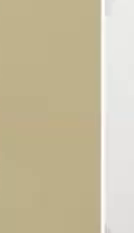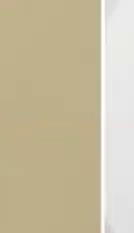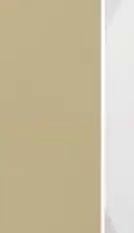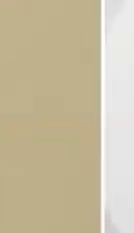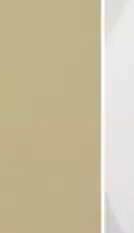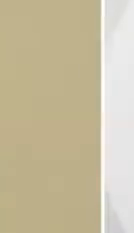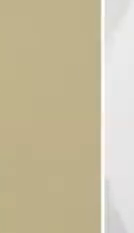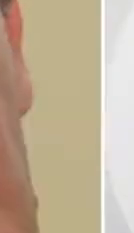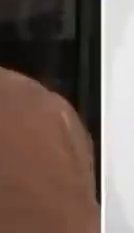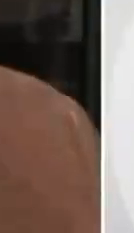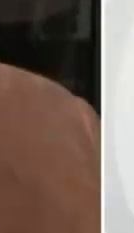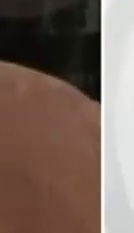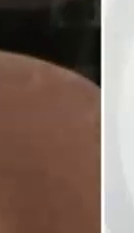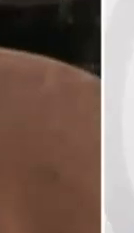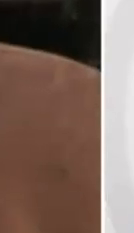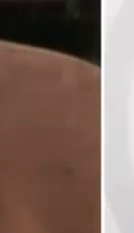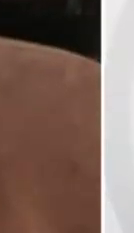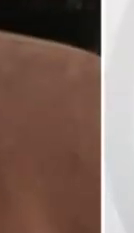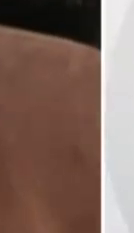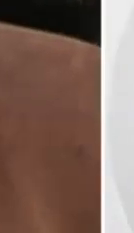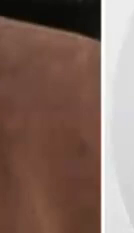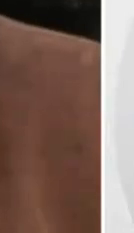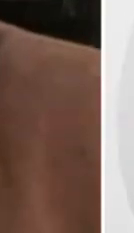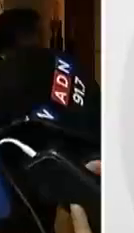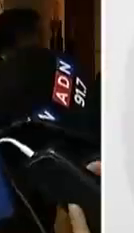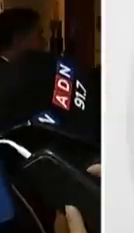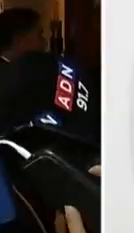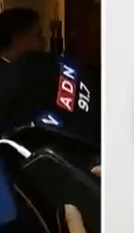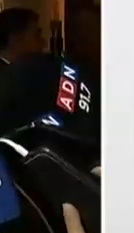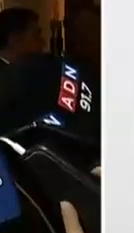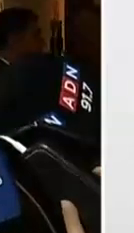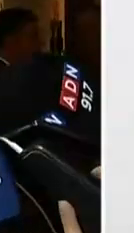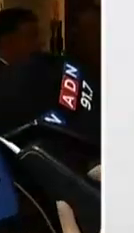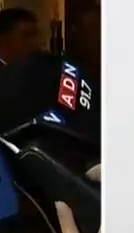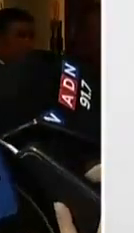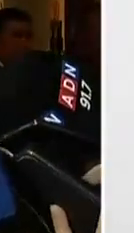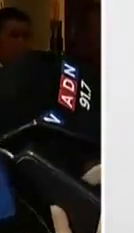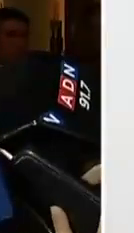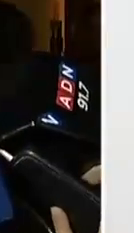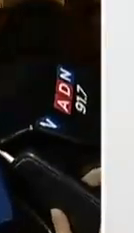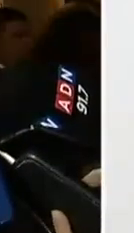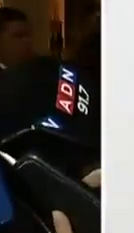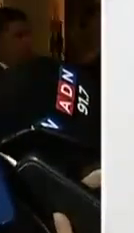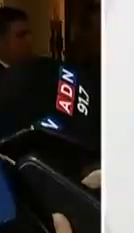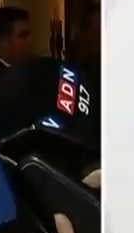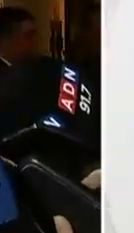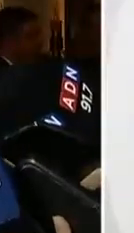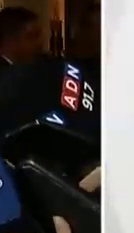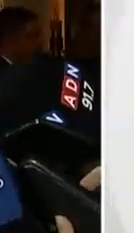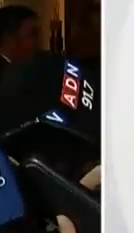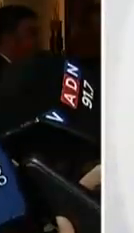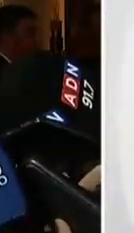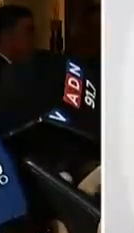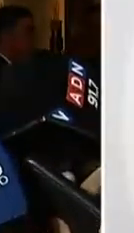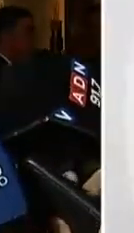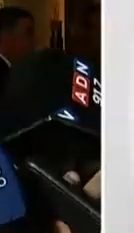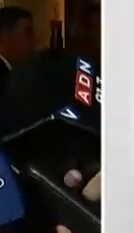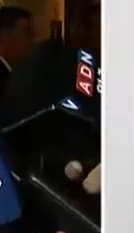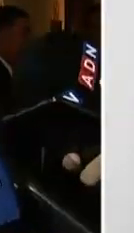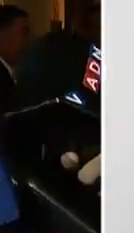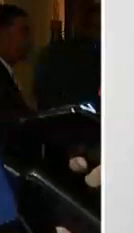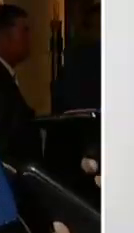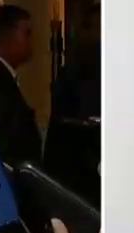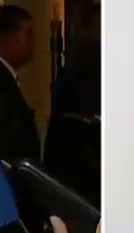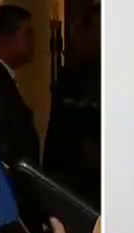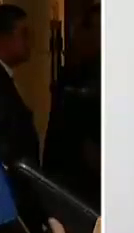eran críticas injustas en la medida que a Cancillería no le correspondería, por ejemplo, hacerse cargo del tema de migración, que es lo que está